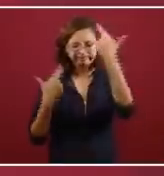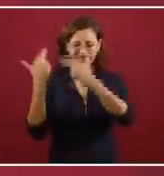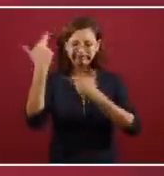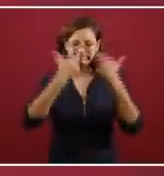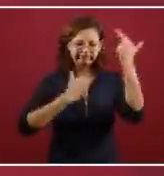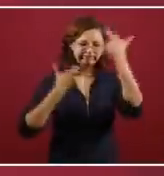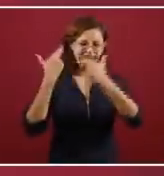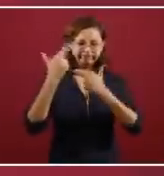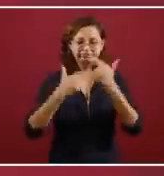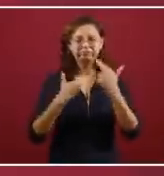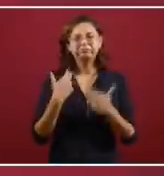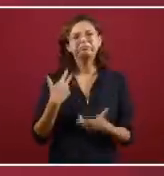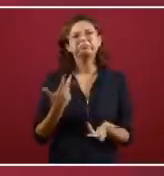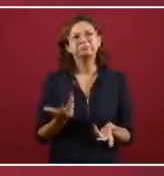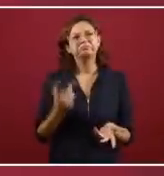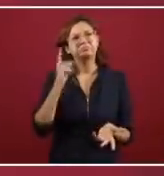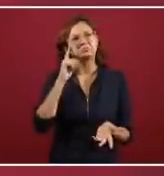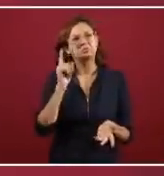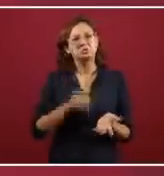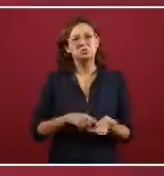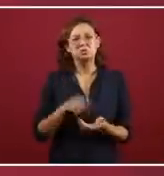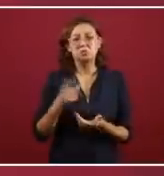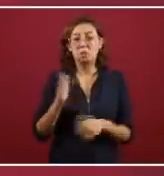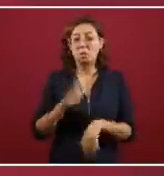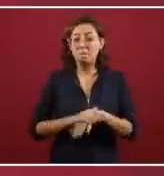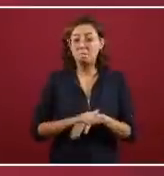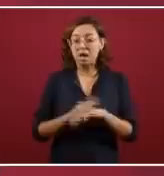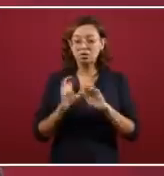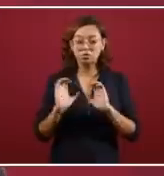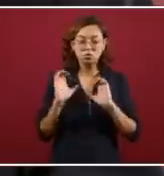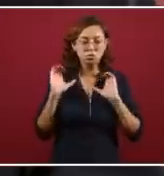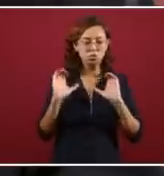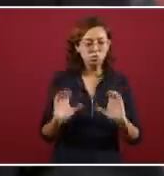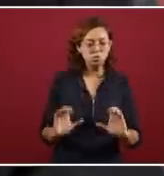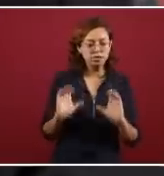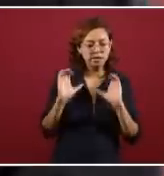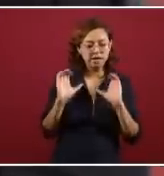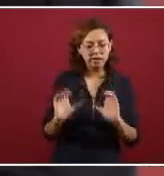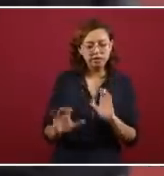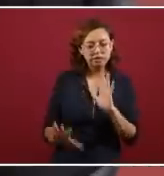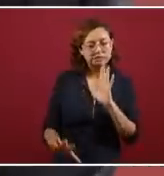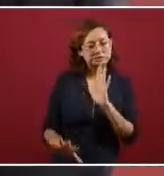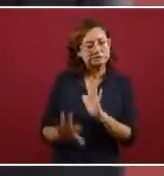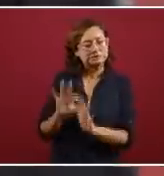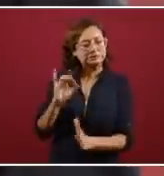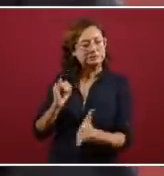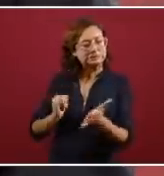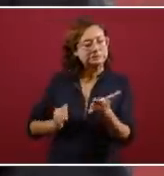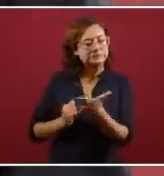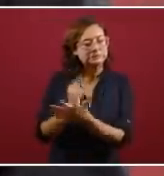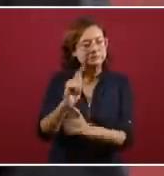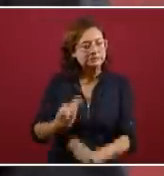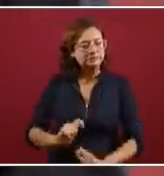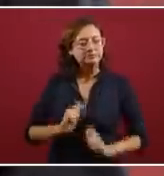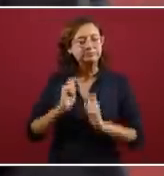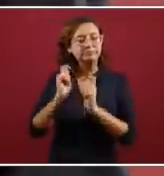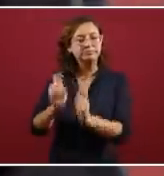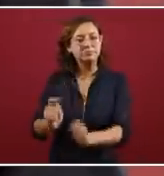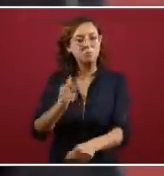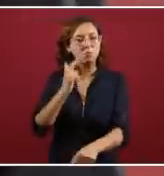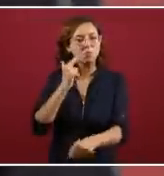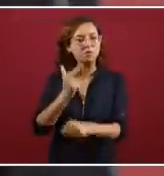Fueron, yo creo que los cargos que más cuidé para la designación de los responsables.